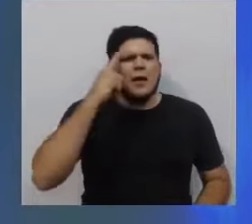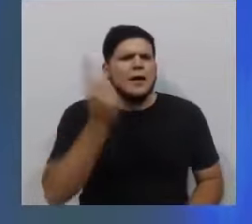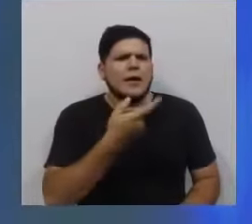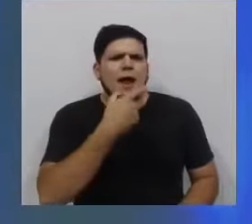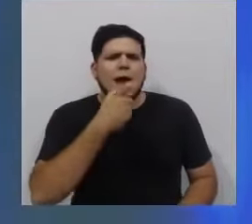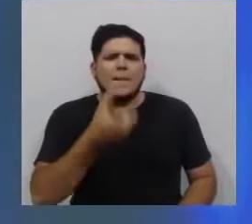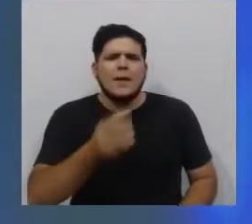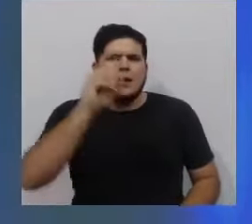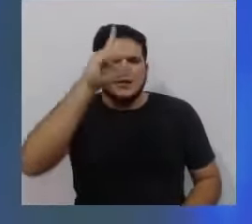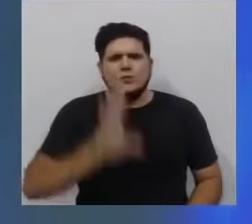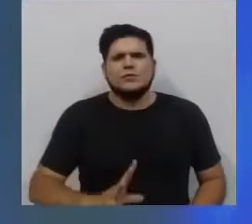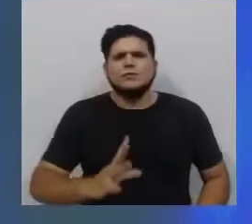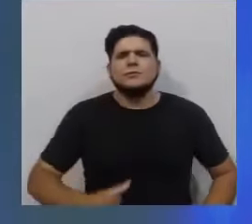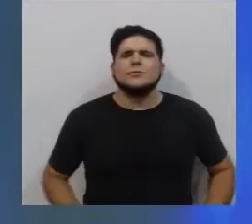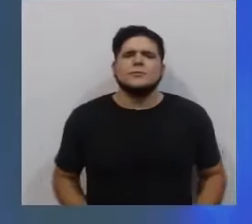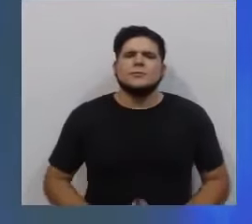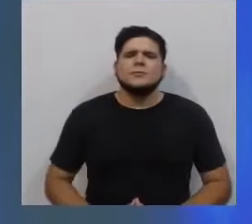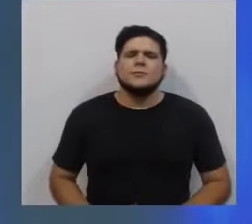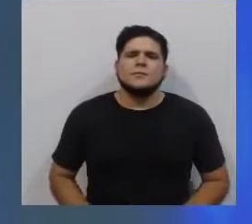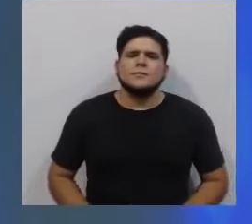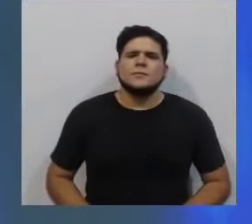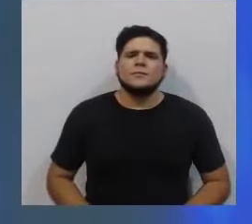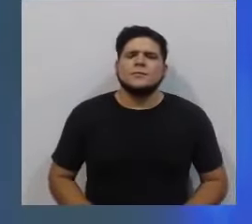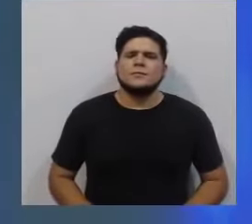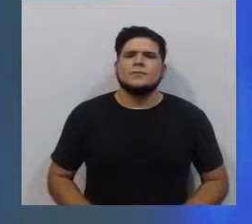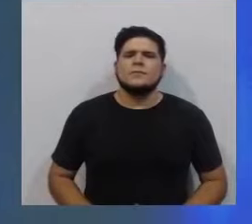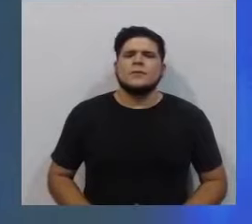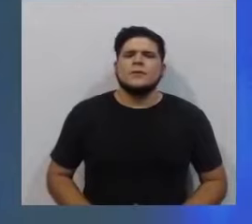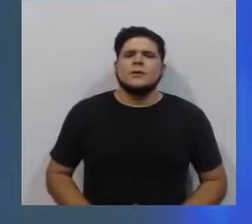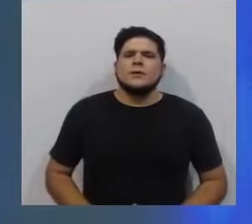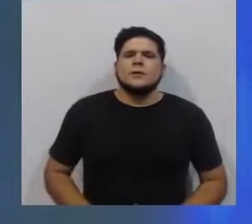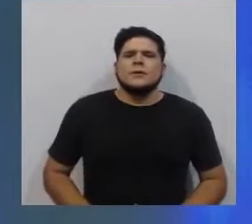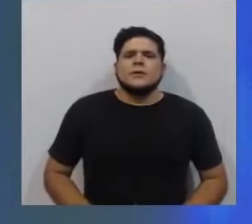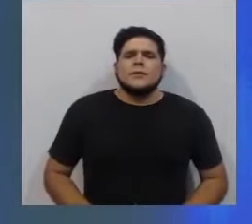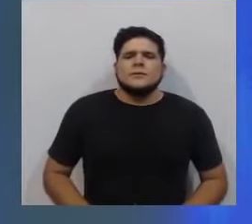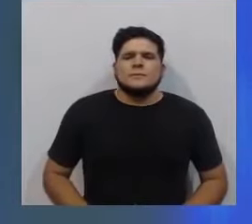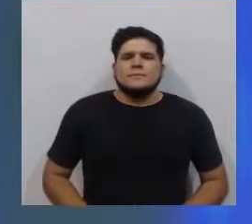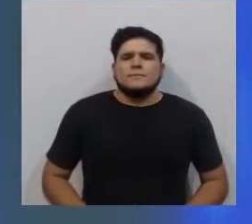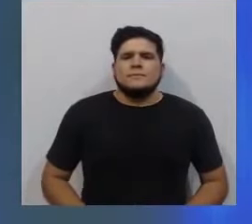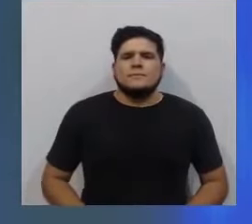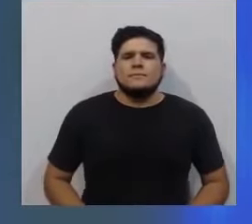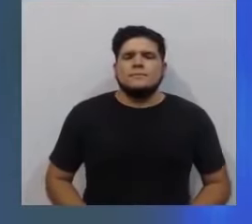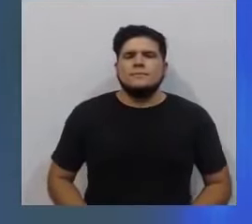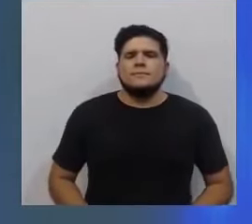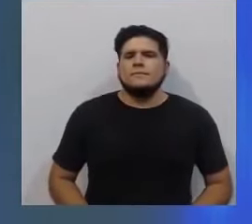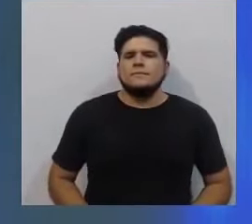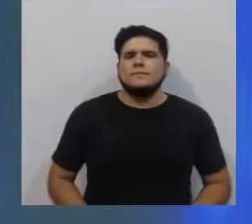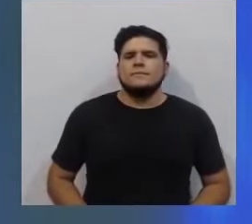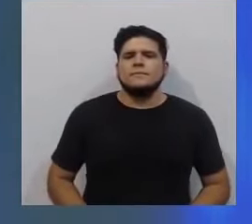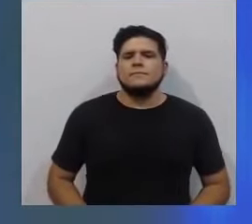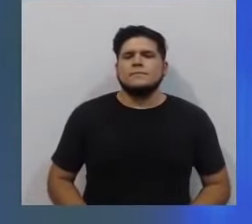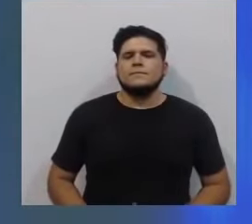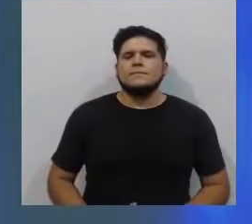verdades de la palabra de dios y eso inquieto al corazón de anemia jerusalén en un lugar de palabra